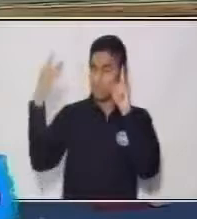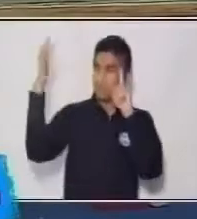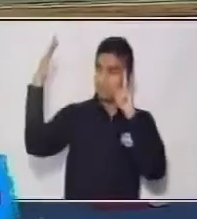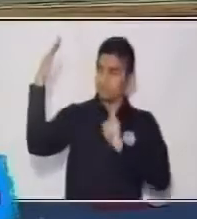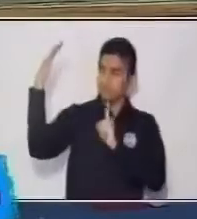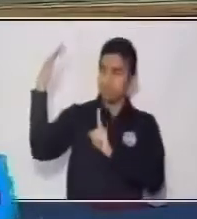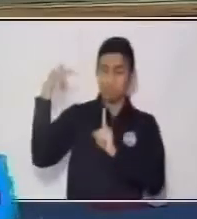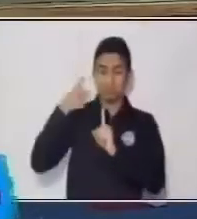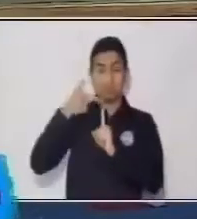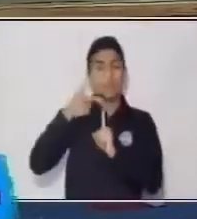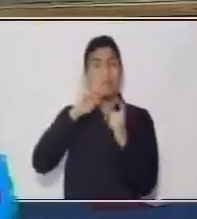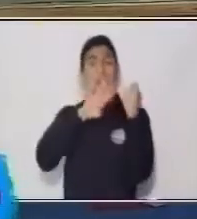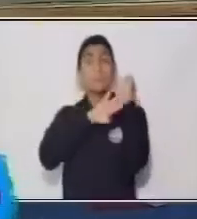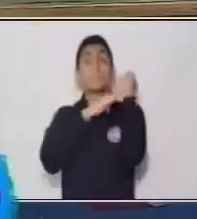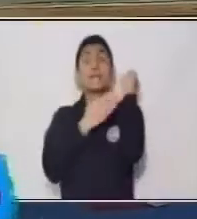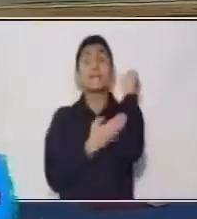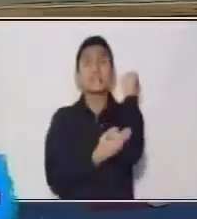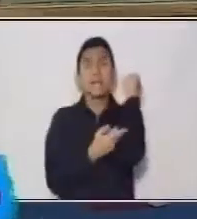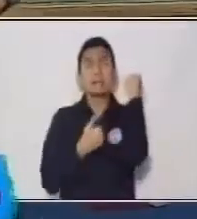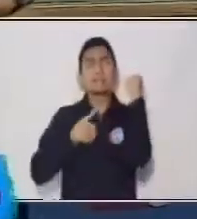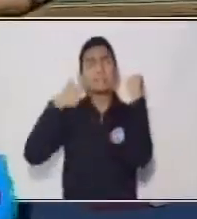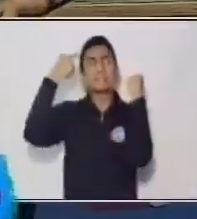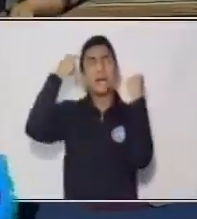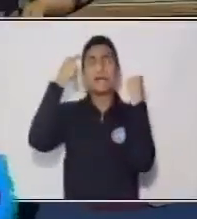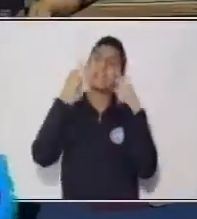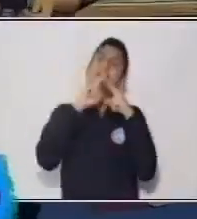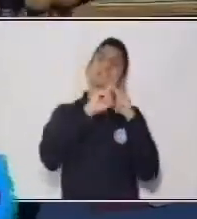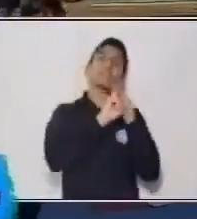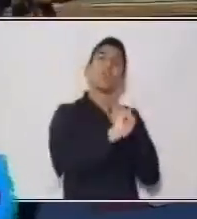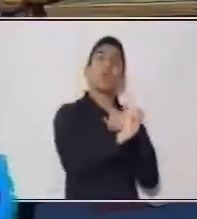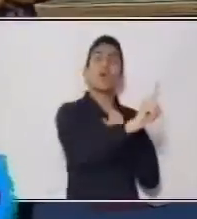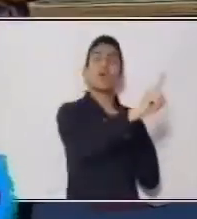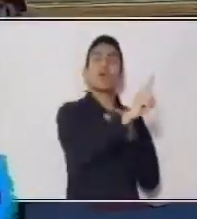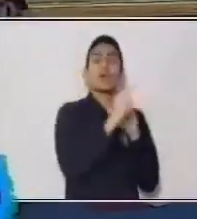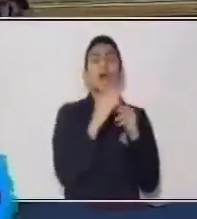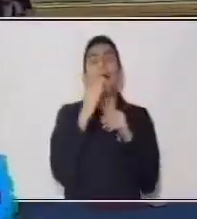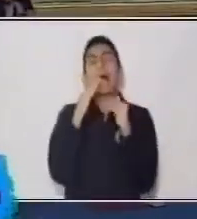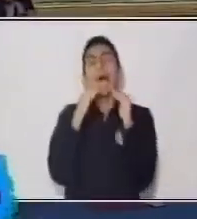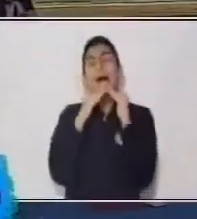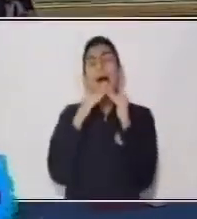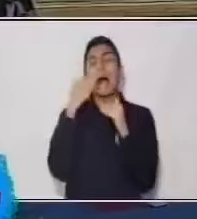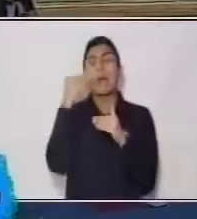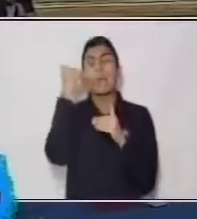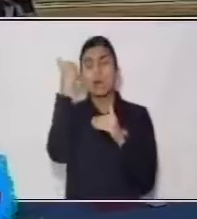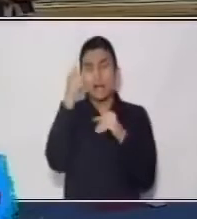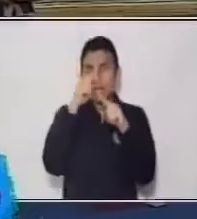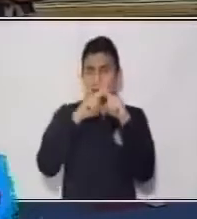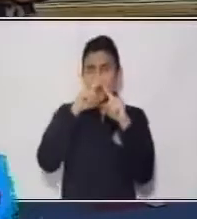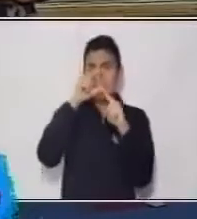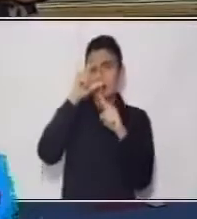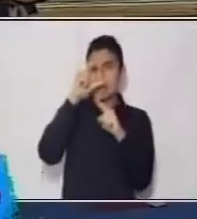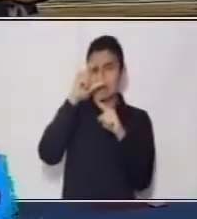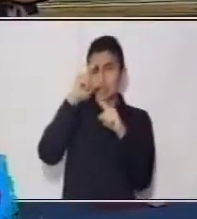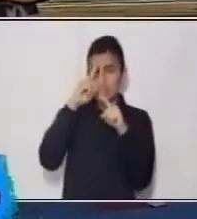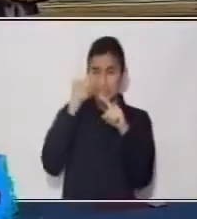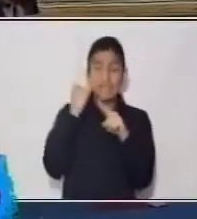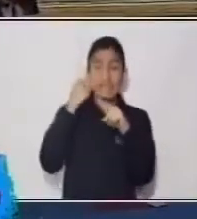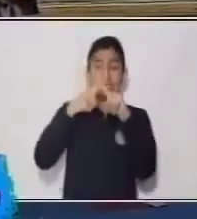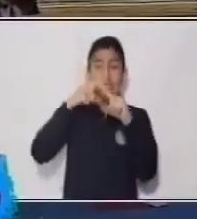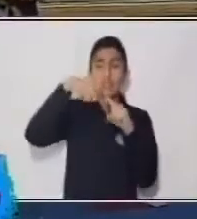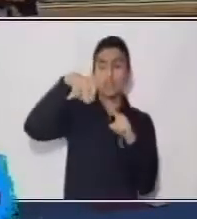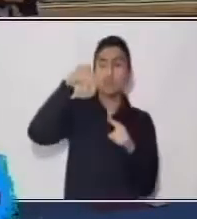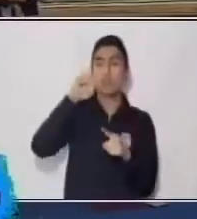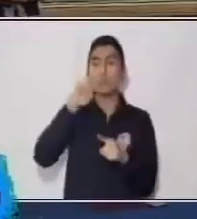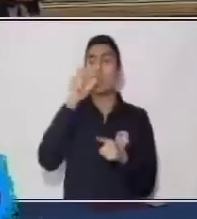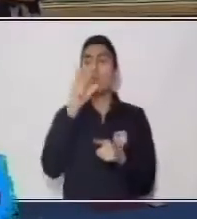entonces se fue a vivir con su abuela Ixmucané. Ixmucané era la abuela, pero de los dos muchachos, no de Ixquic.